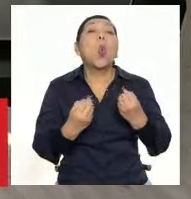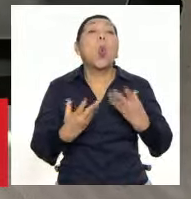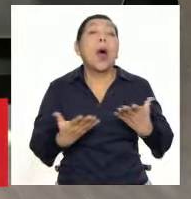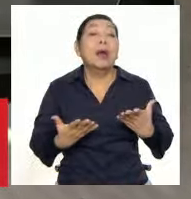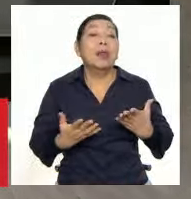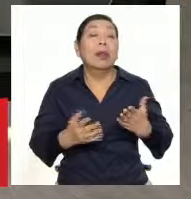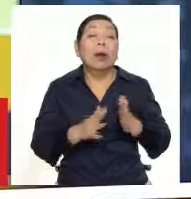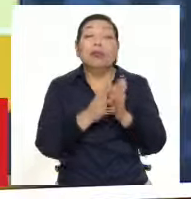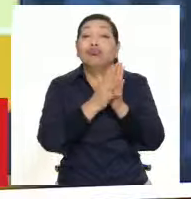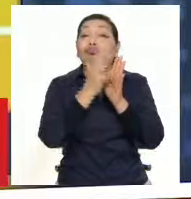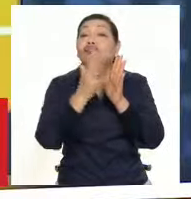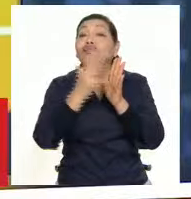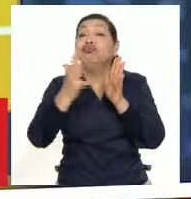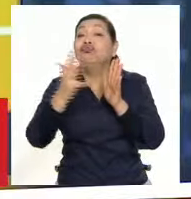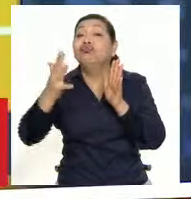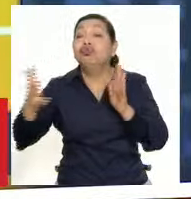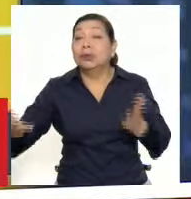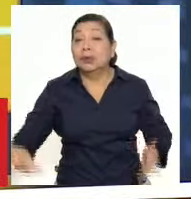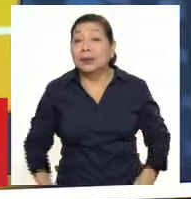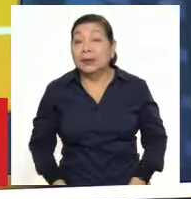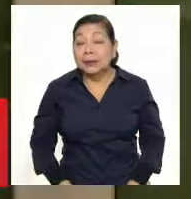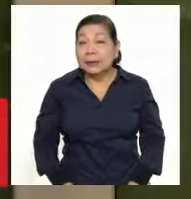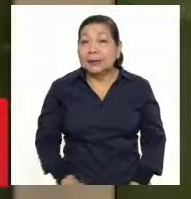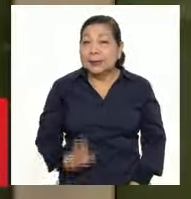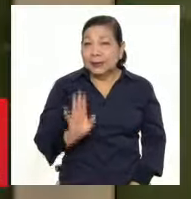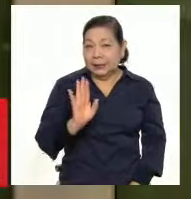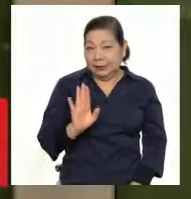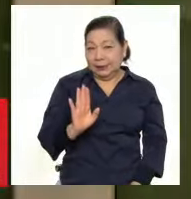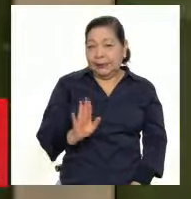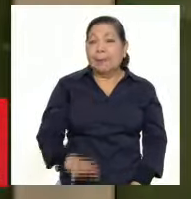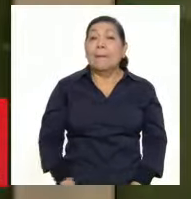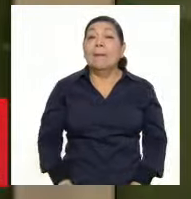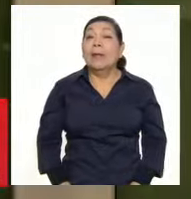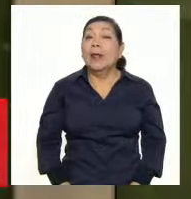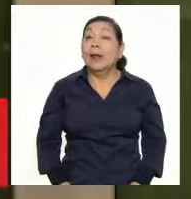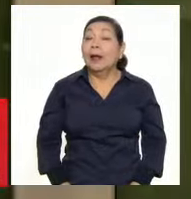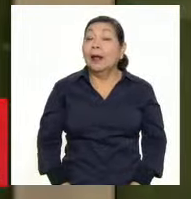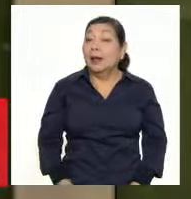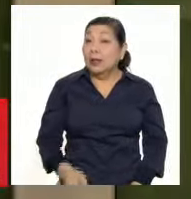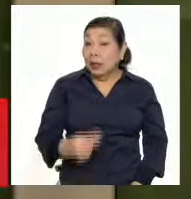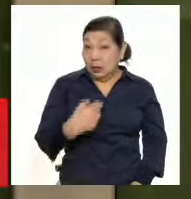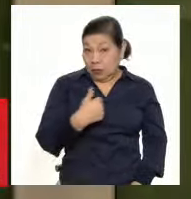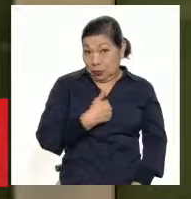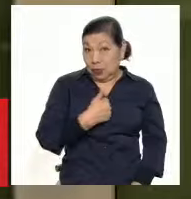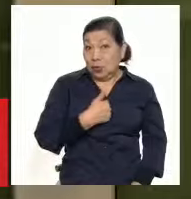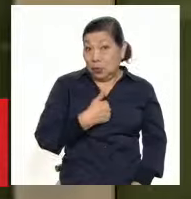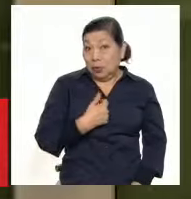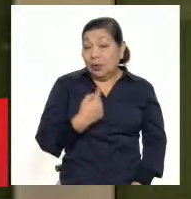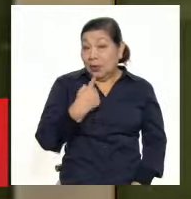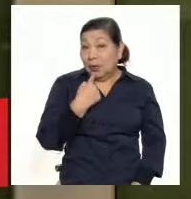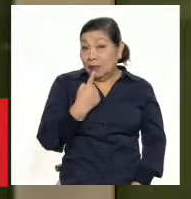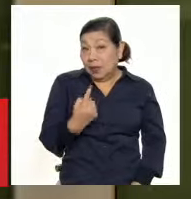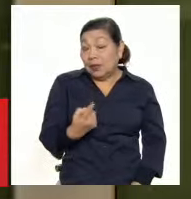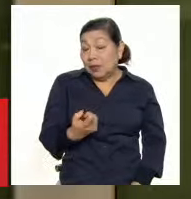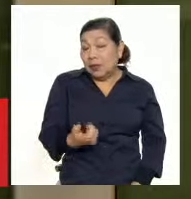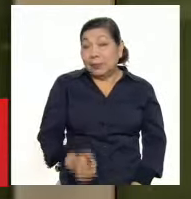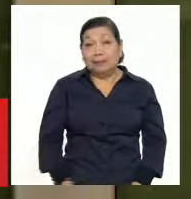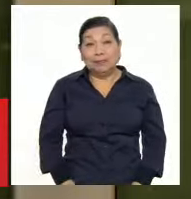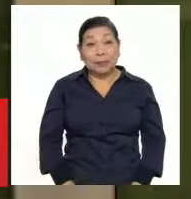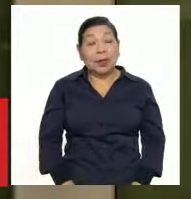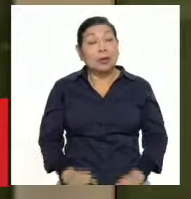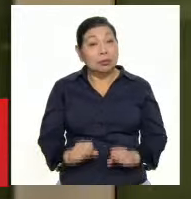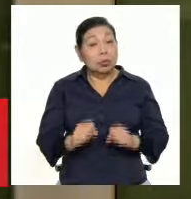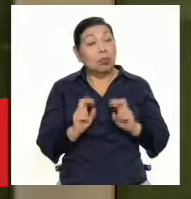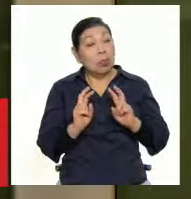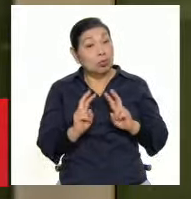energía liberada en el sismo del último viernes? Mire, hay una cosa interesante. Nosotros, quien habla también aquí ha mencionado de que hemos